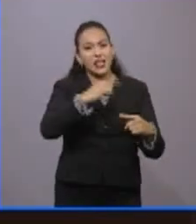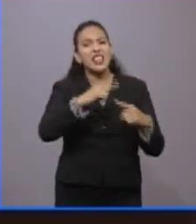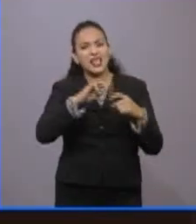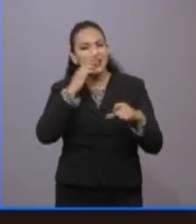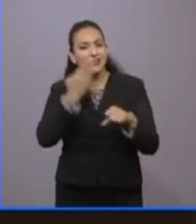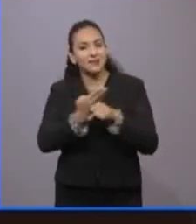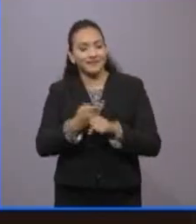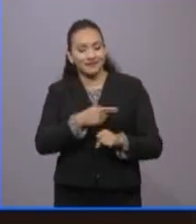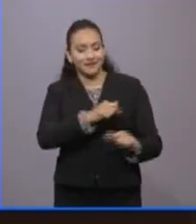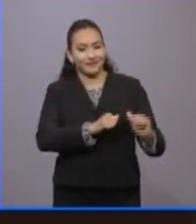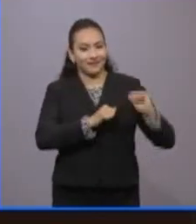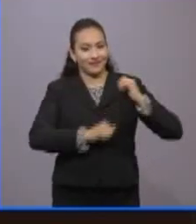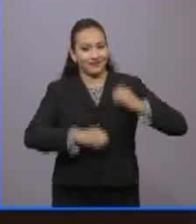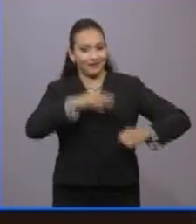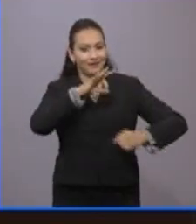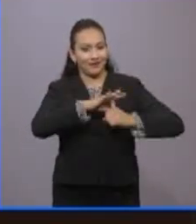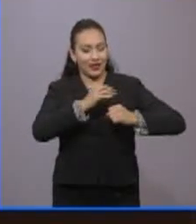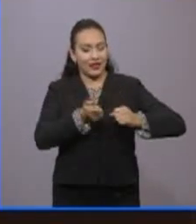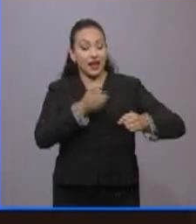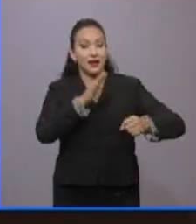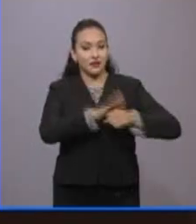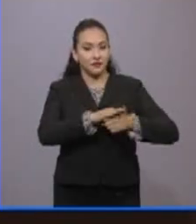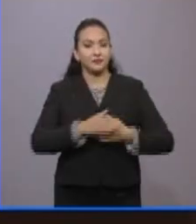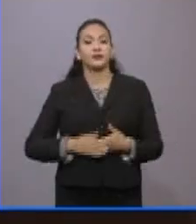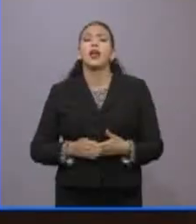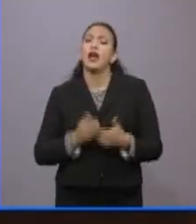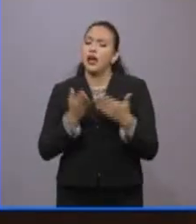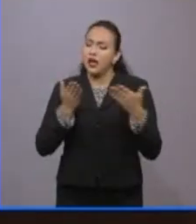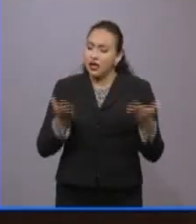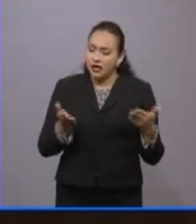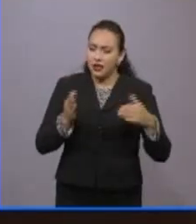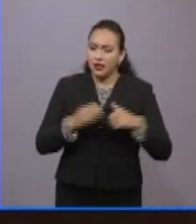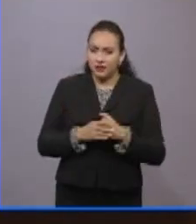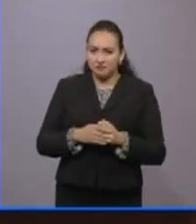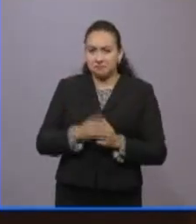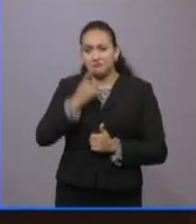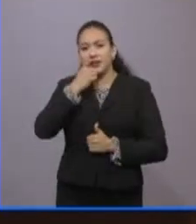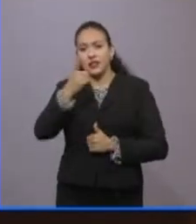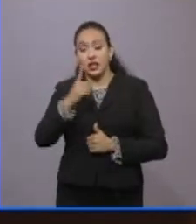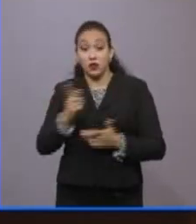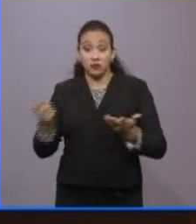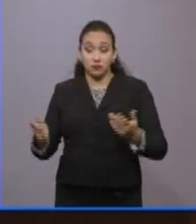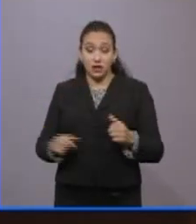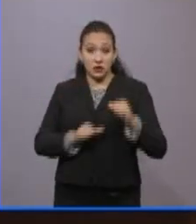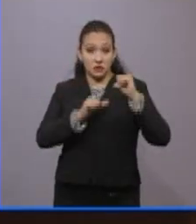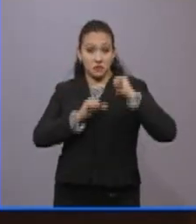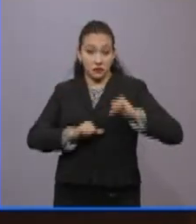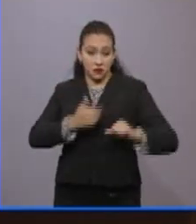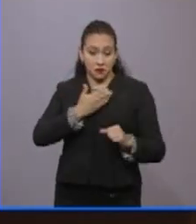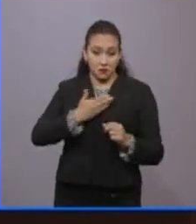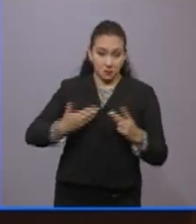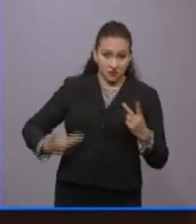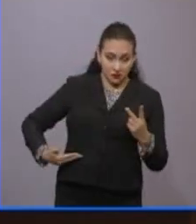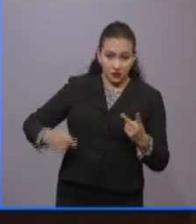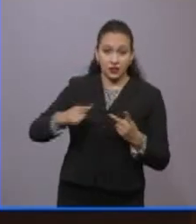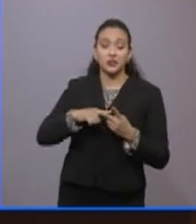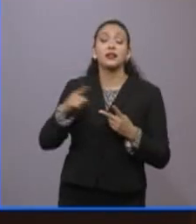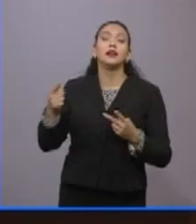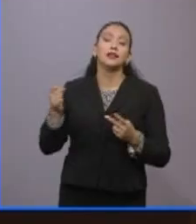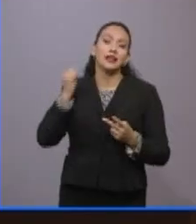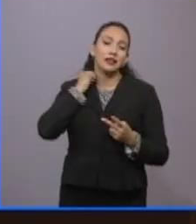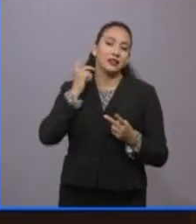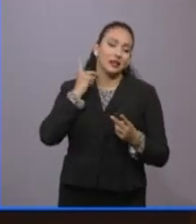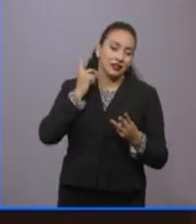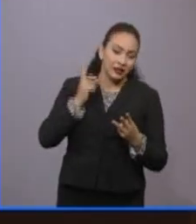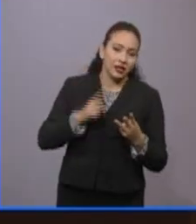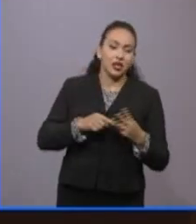la Autoridad Electoral Administrativa. En consecuencia, determinó que los poderes de la Unión, es decir, el Ejecutivo Federal, los